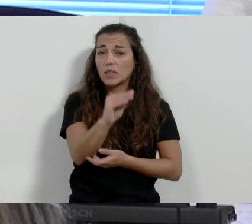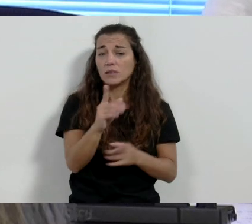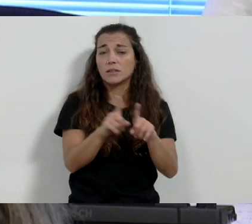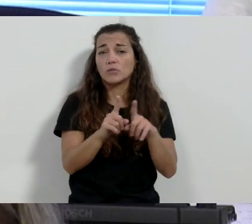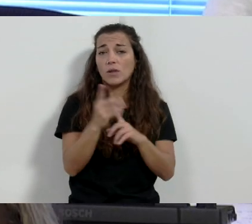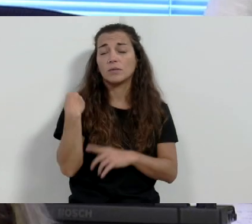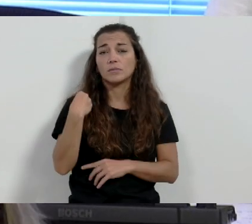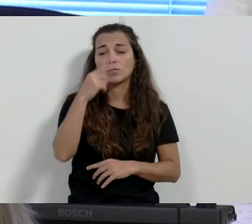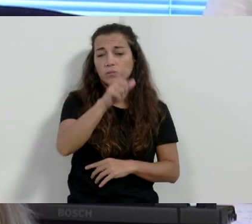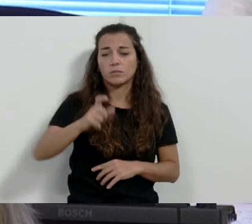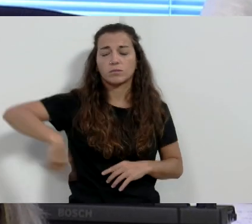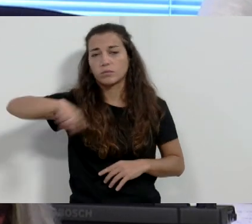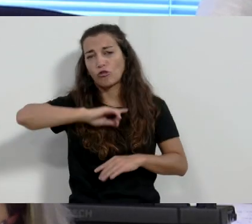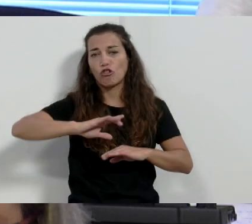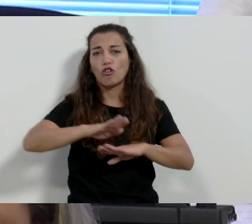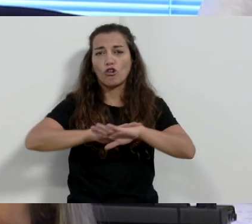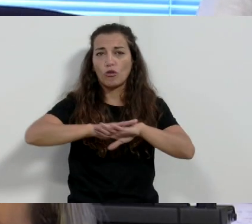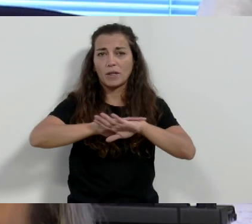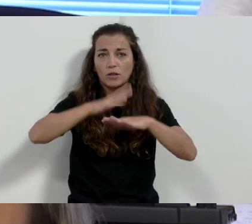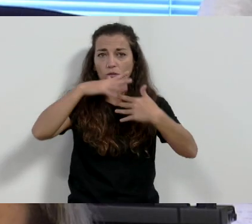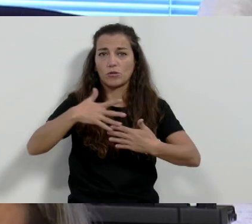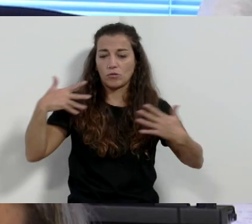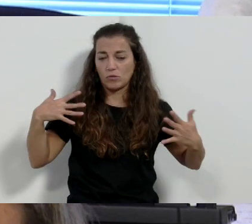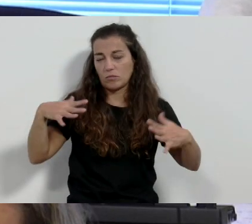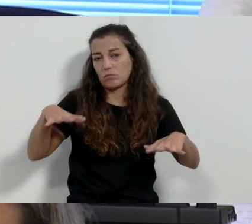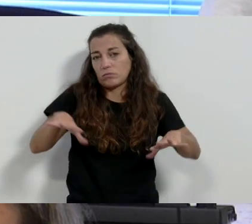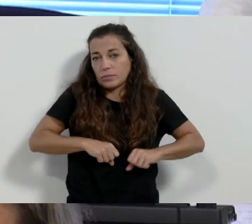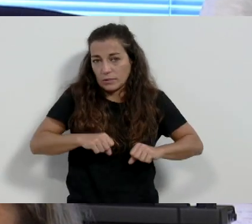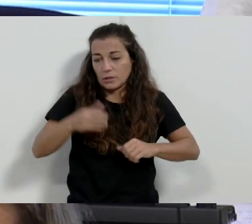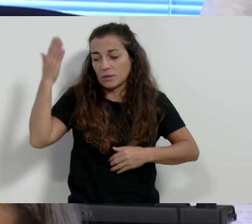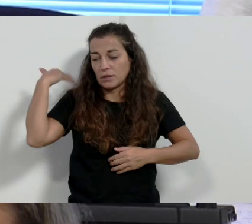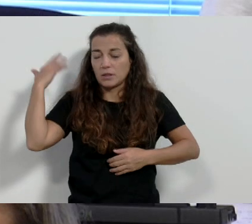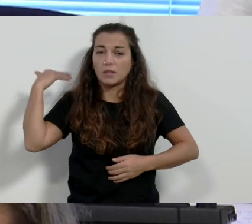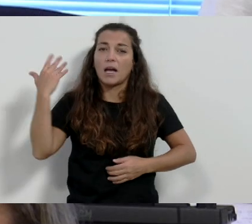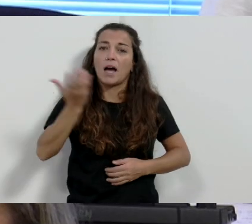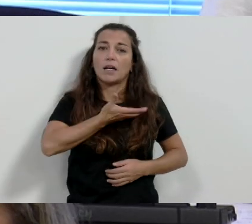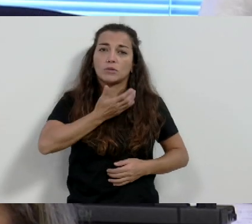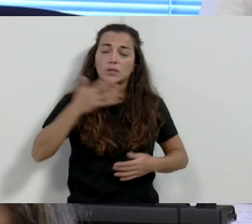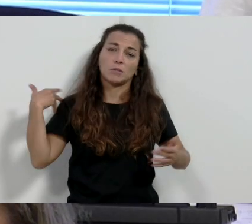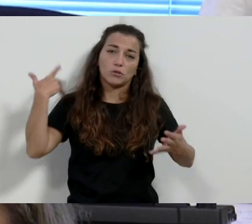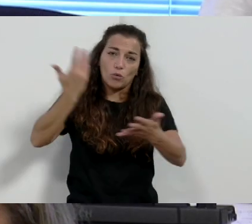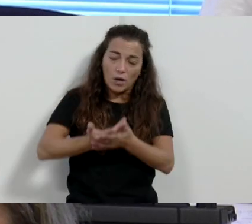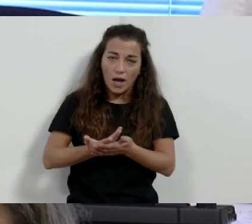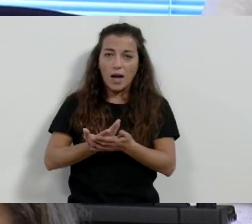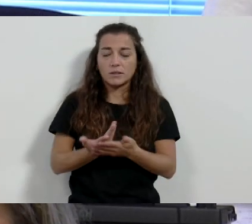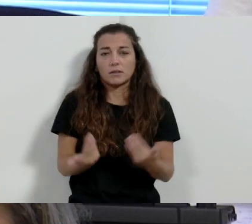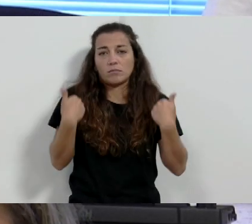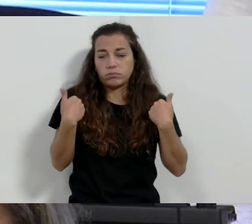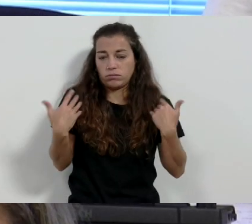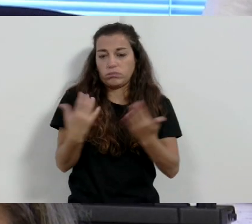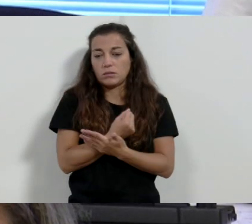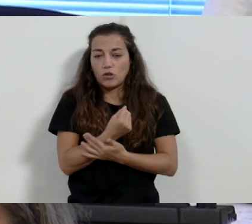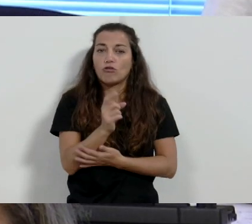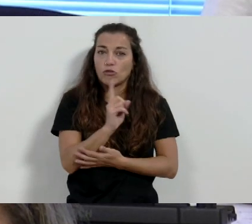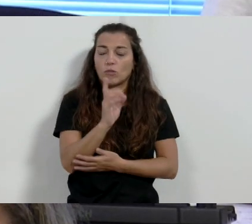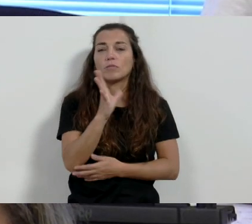responsabilidad del actual equipo de gobierno lo que se hace desde que el ayuntamiento es ayuntamiento, sí solicitar un esfuerzo para que todo lo que se